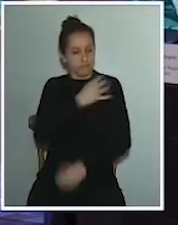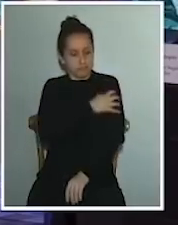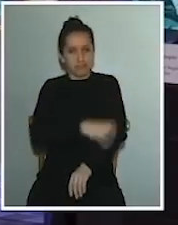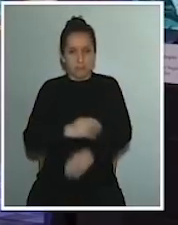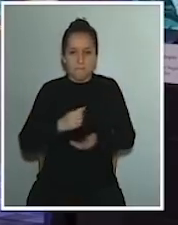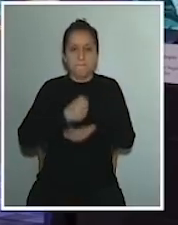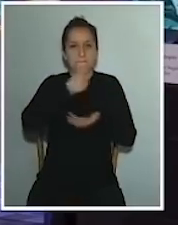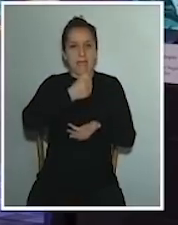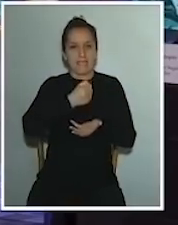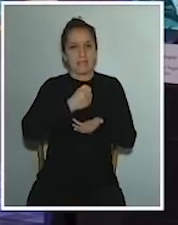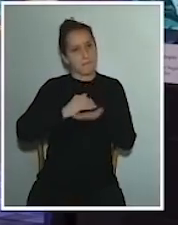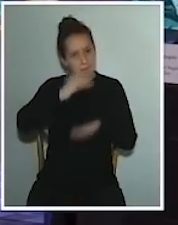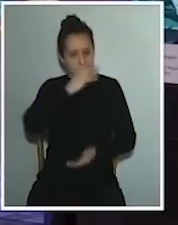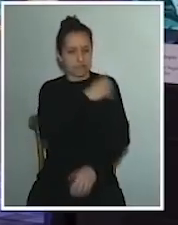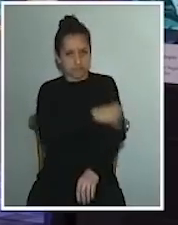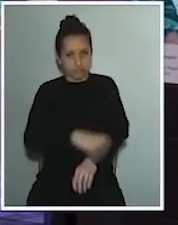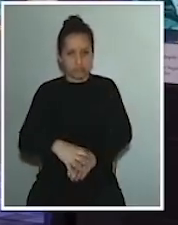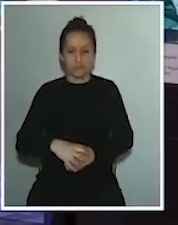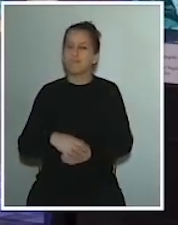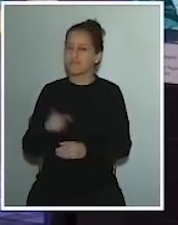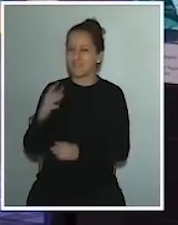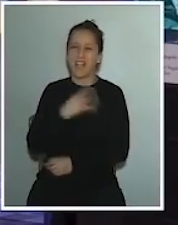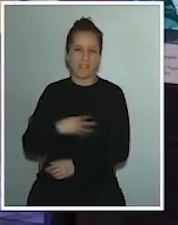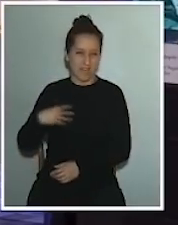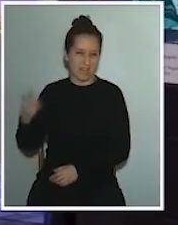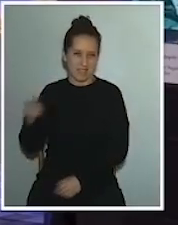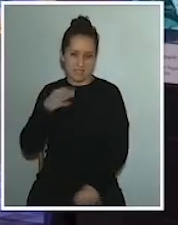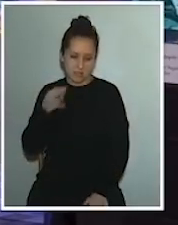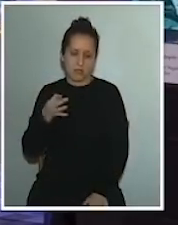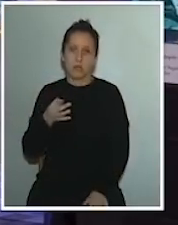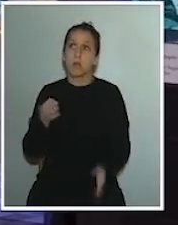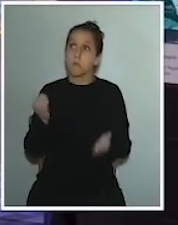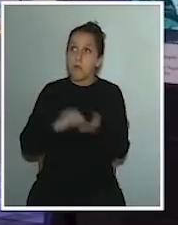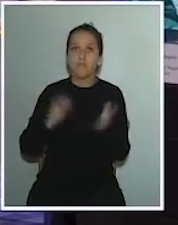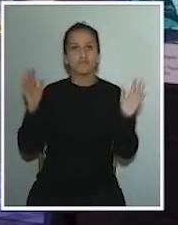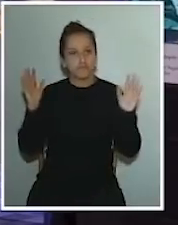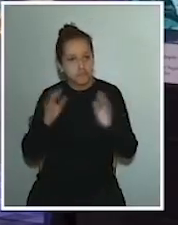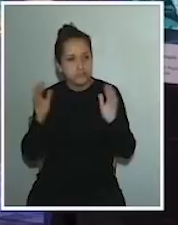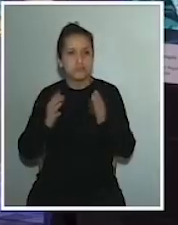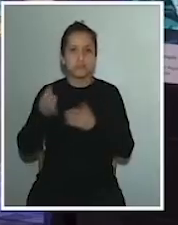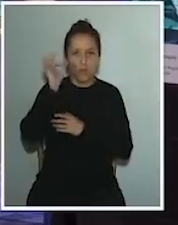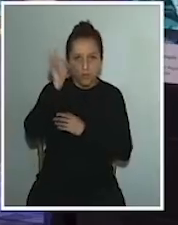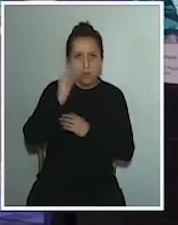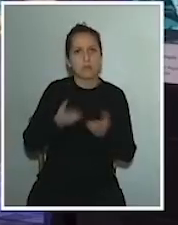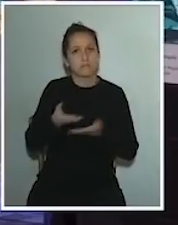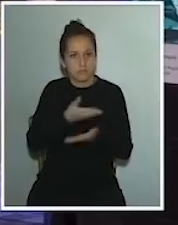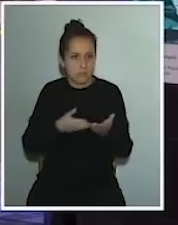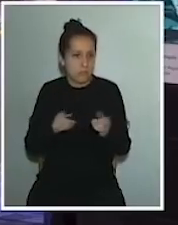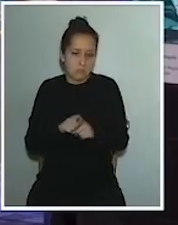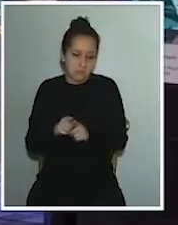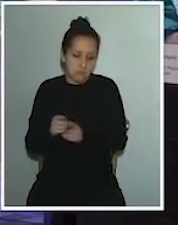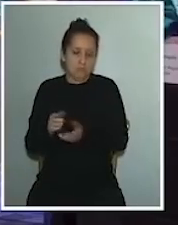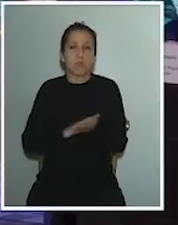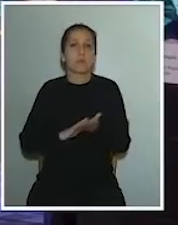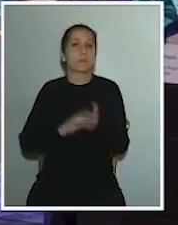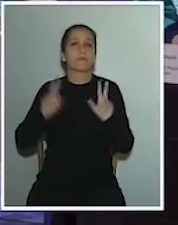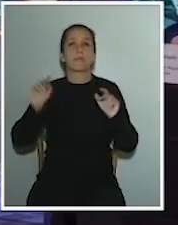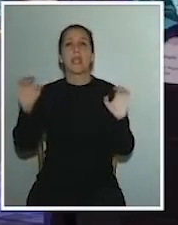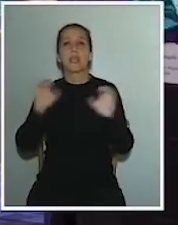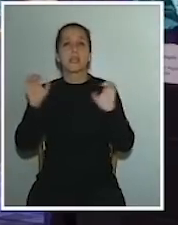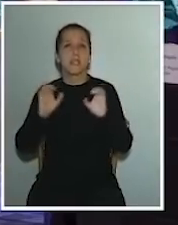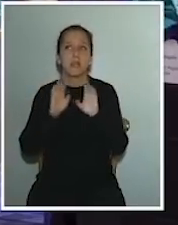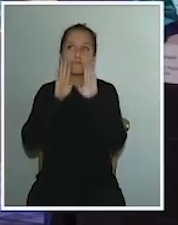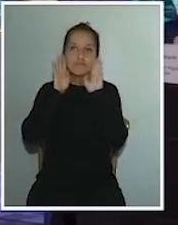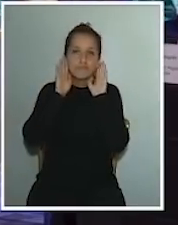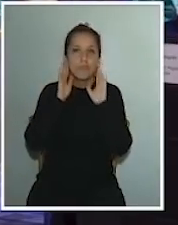un desafío para mis colegas lo planteo Gabriel hagamos más foros como este hagamos un foro sobre la energía renovable hidrógeno